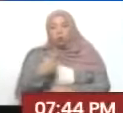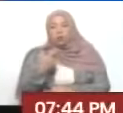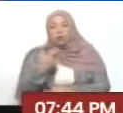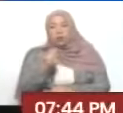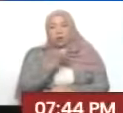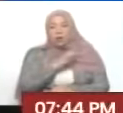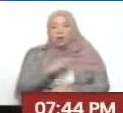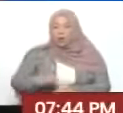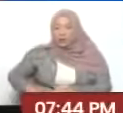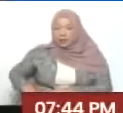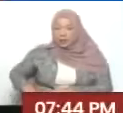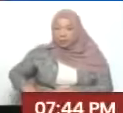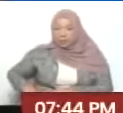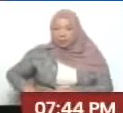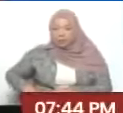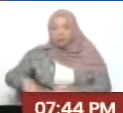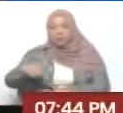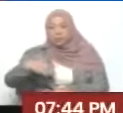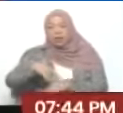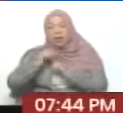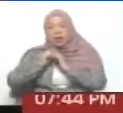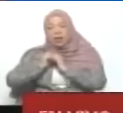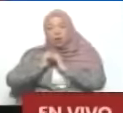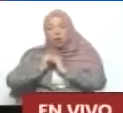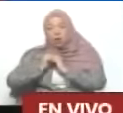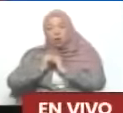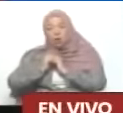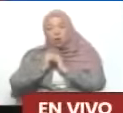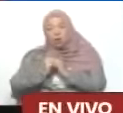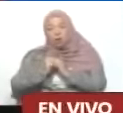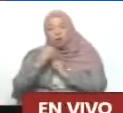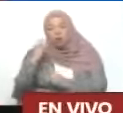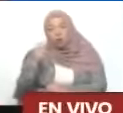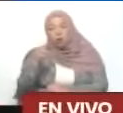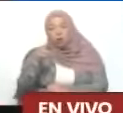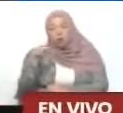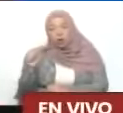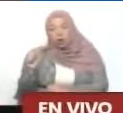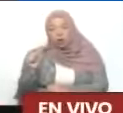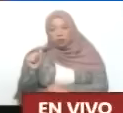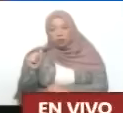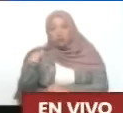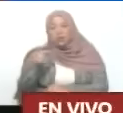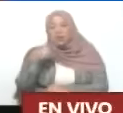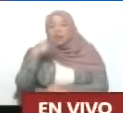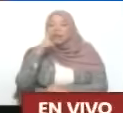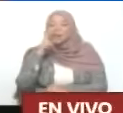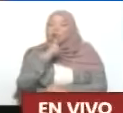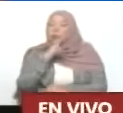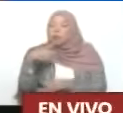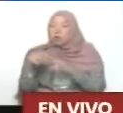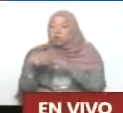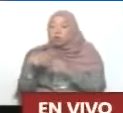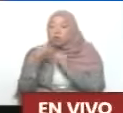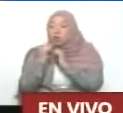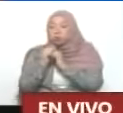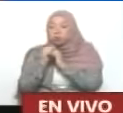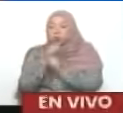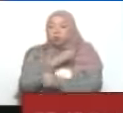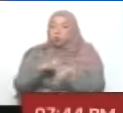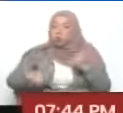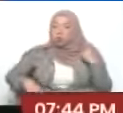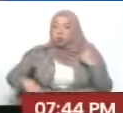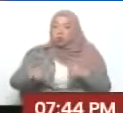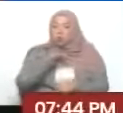cristianas evangélicas, llamado el ORA. ORA, también muy poderoso. Y ha surgido un movimiento sociocultural